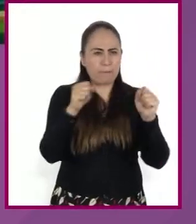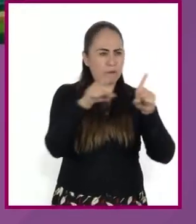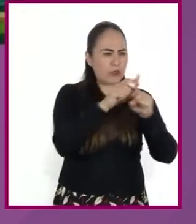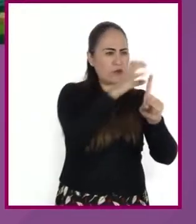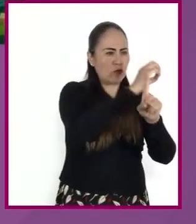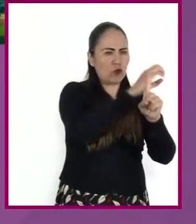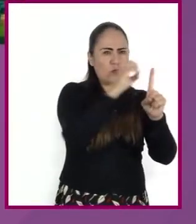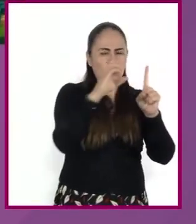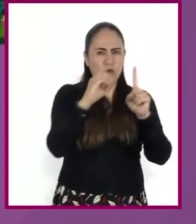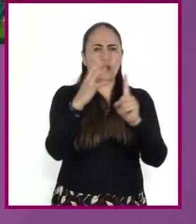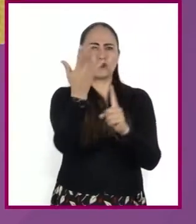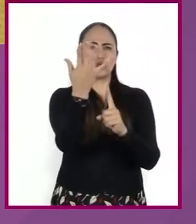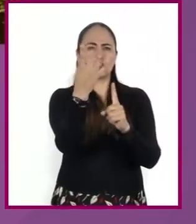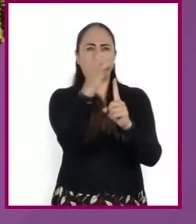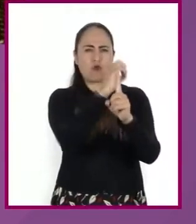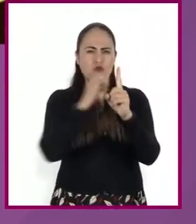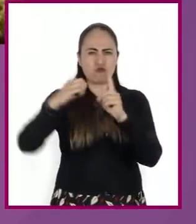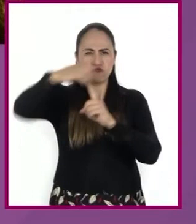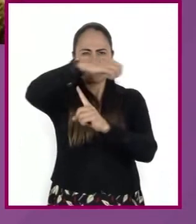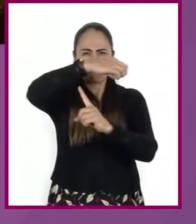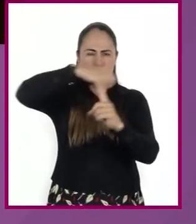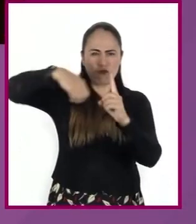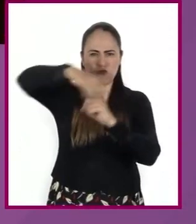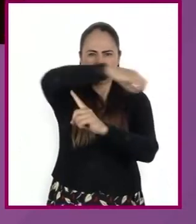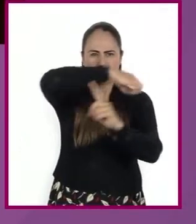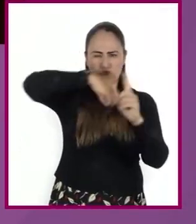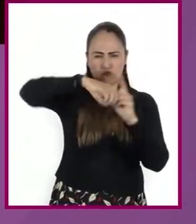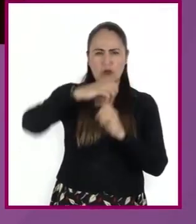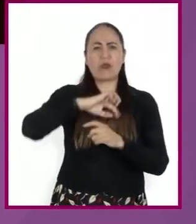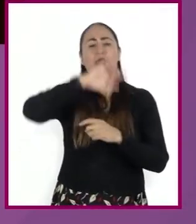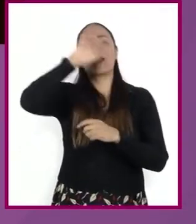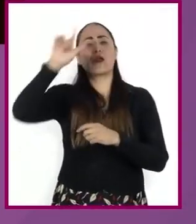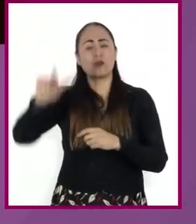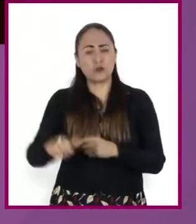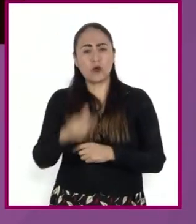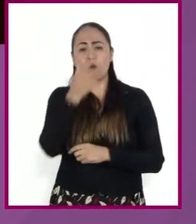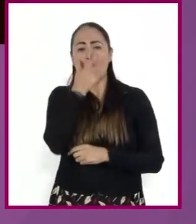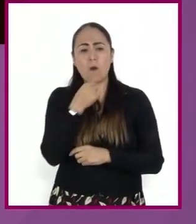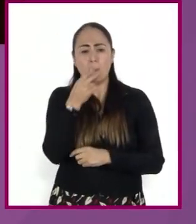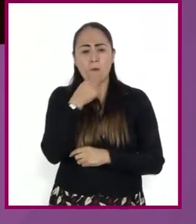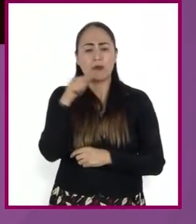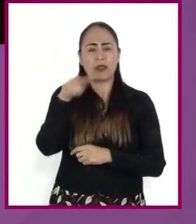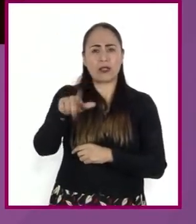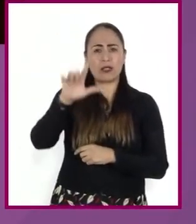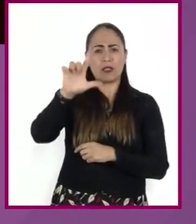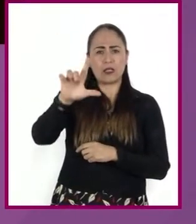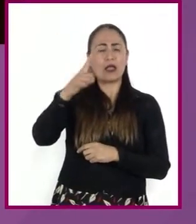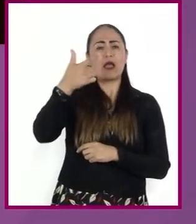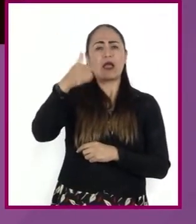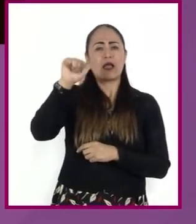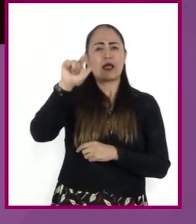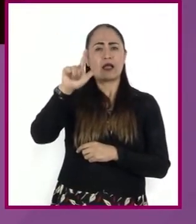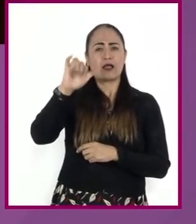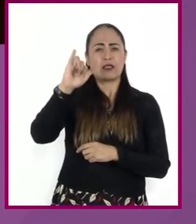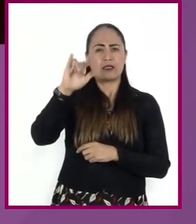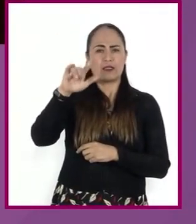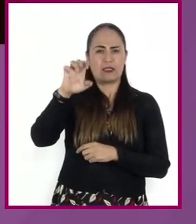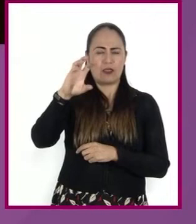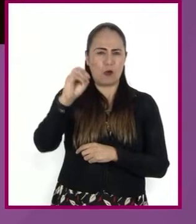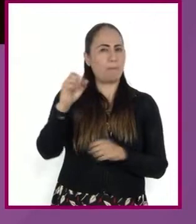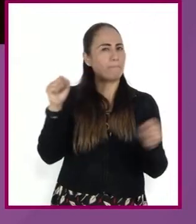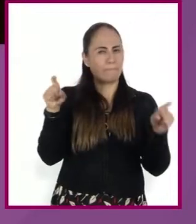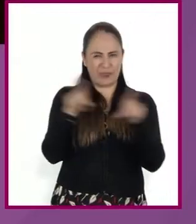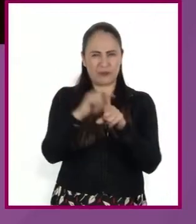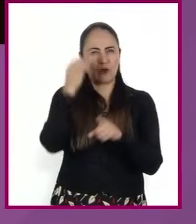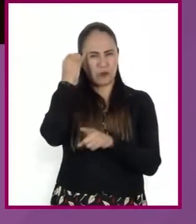giraban alrededor del Sol. Años más tarde, el astrónomo italiano Galileo Galilei reafirmó esta